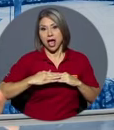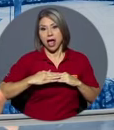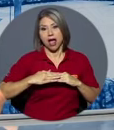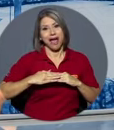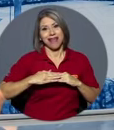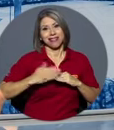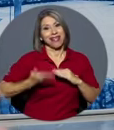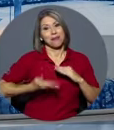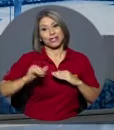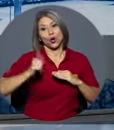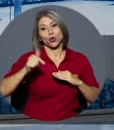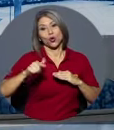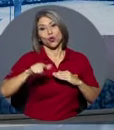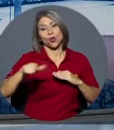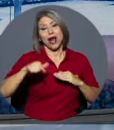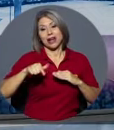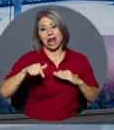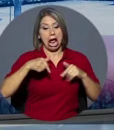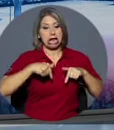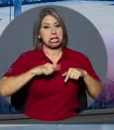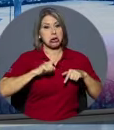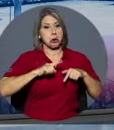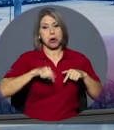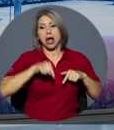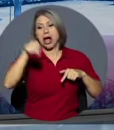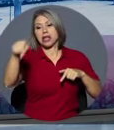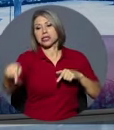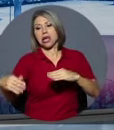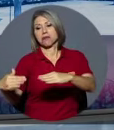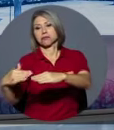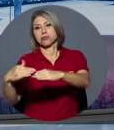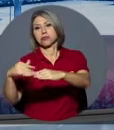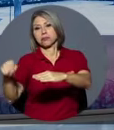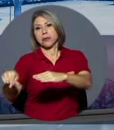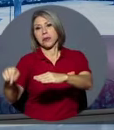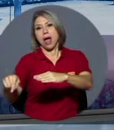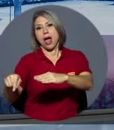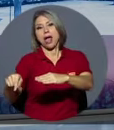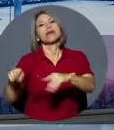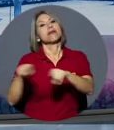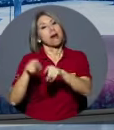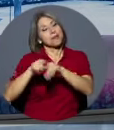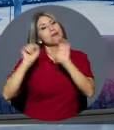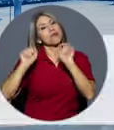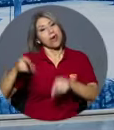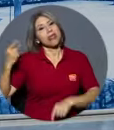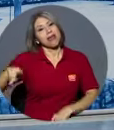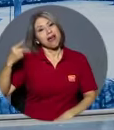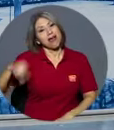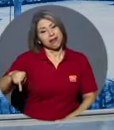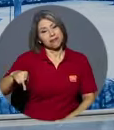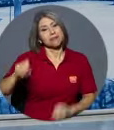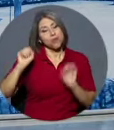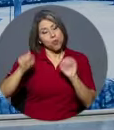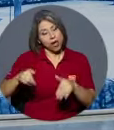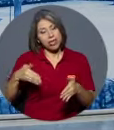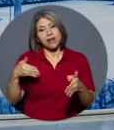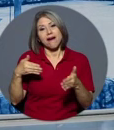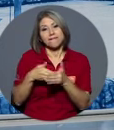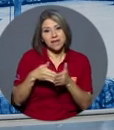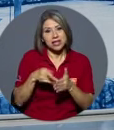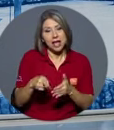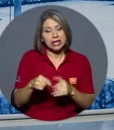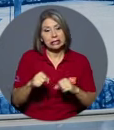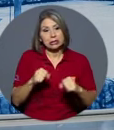mapa cantonal con las amenazas, pero la falla está en el otro cantón o está a 20 kilómetros, igual los va a